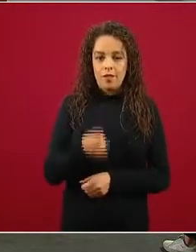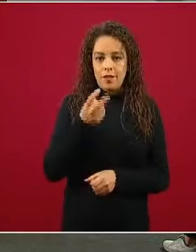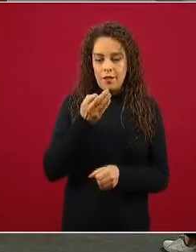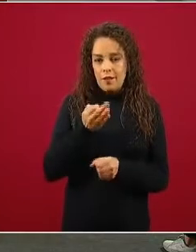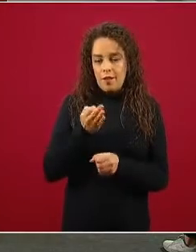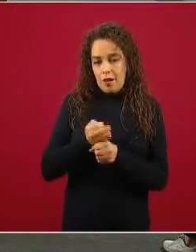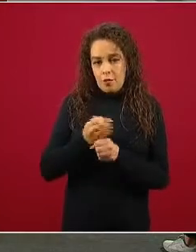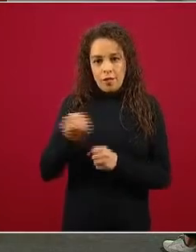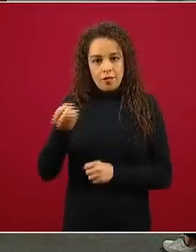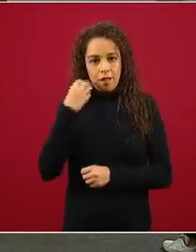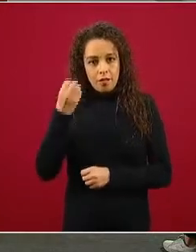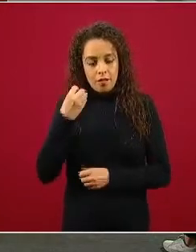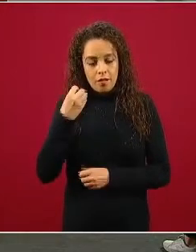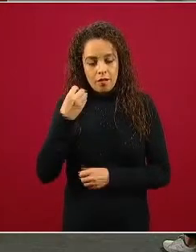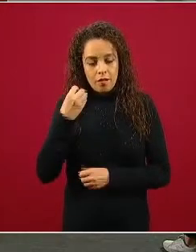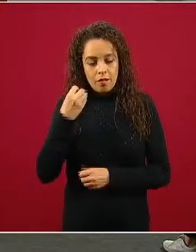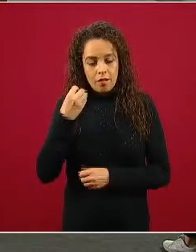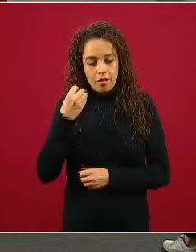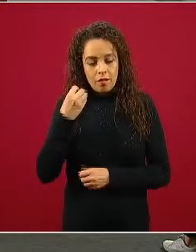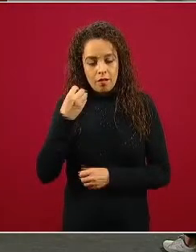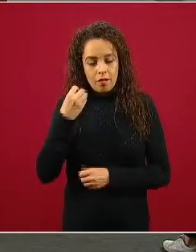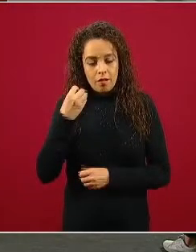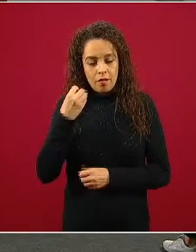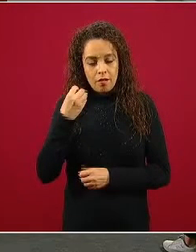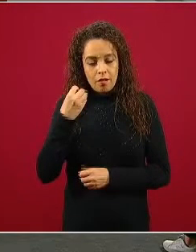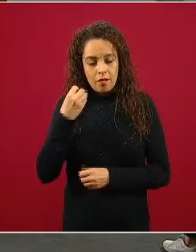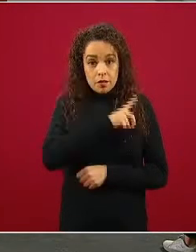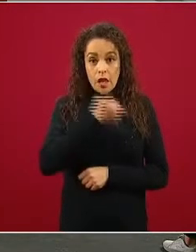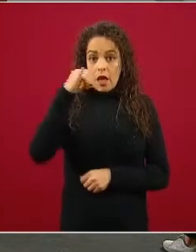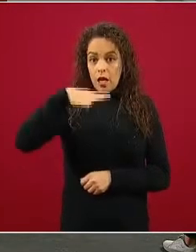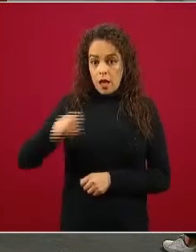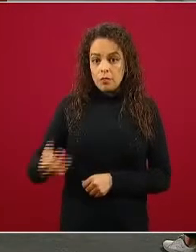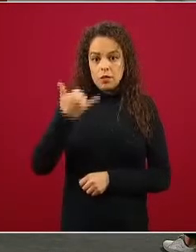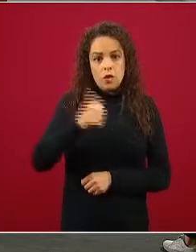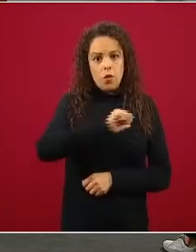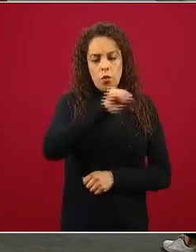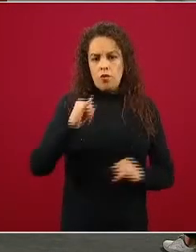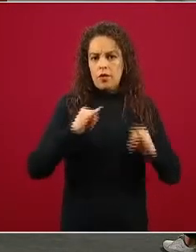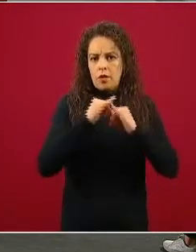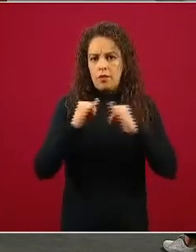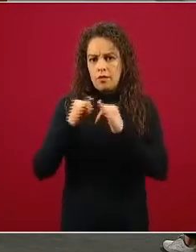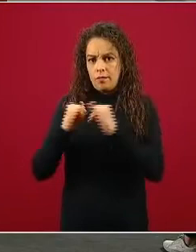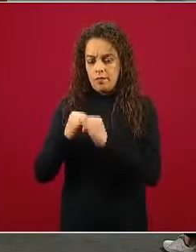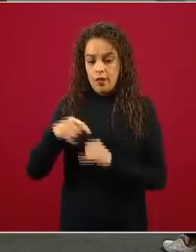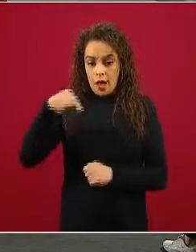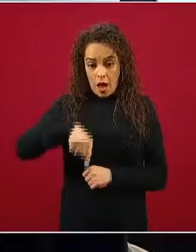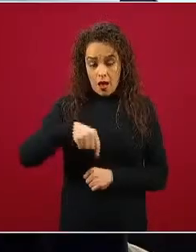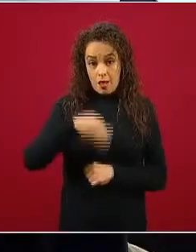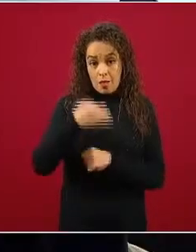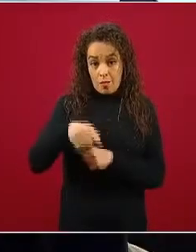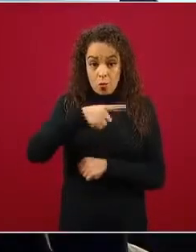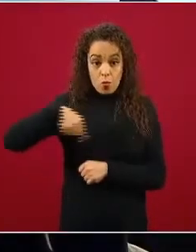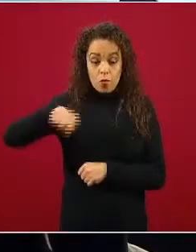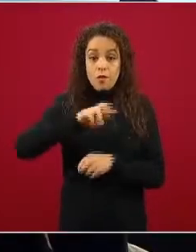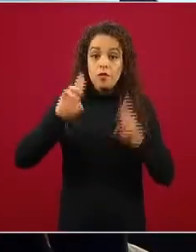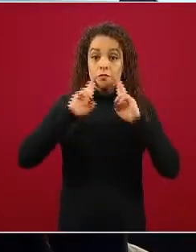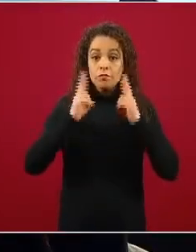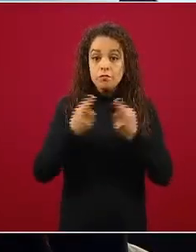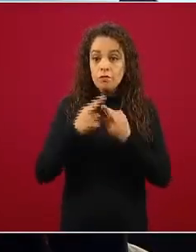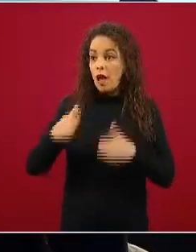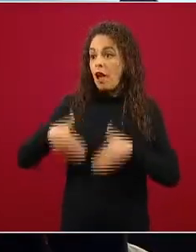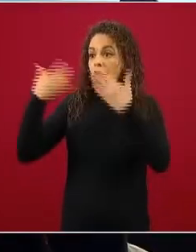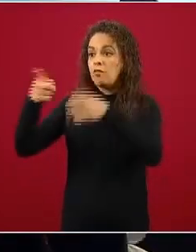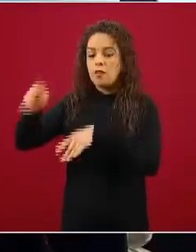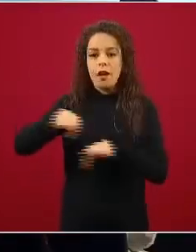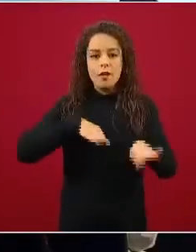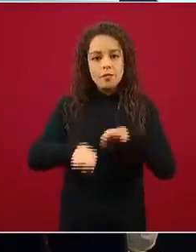el personal de salud, del Seguro Social y de todas las instituciones que mientras estamos aquí reunidos están haciendo un gran trabajo por salvar vidas